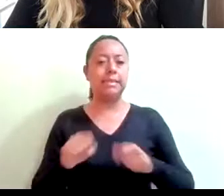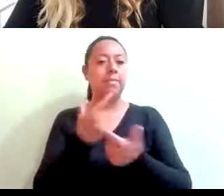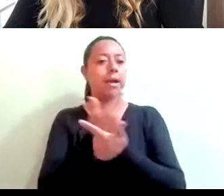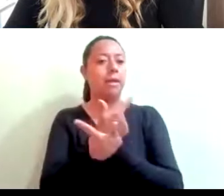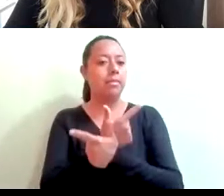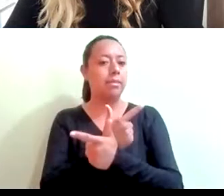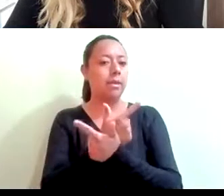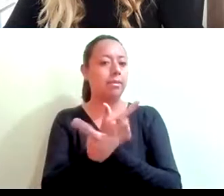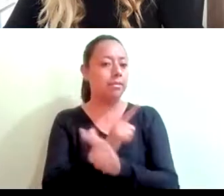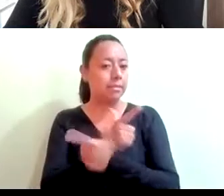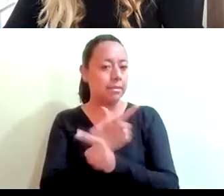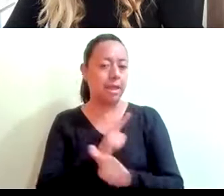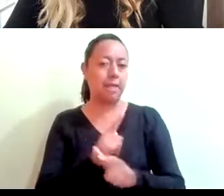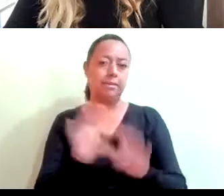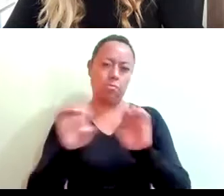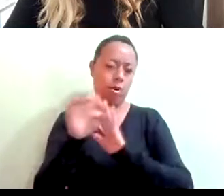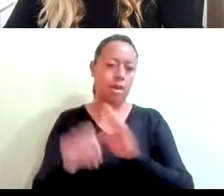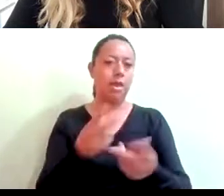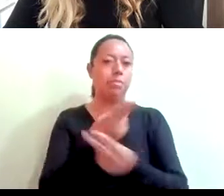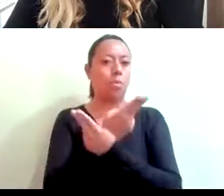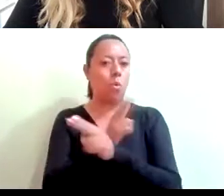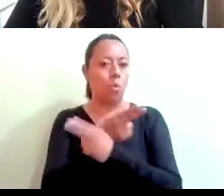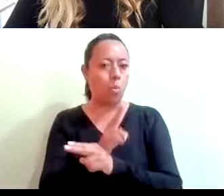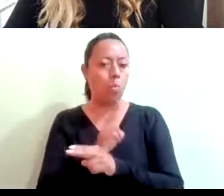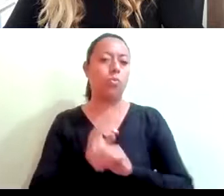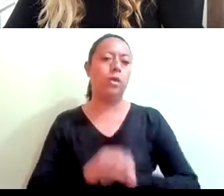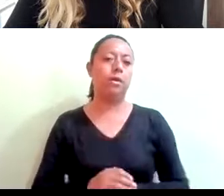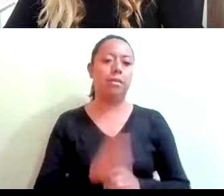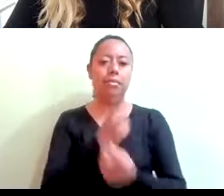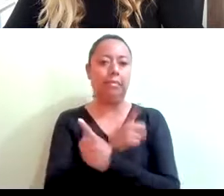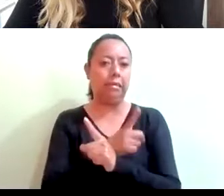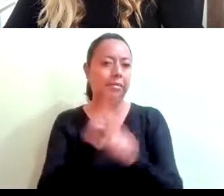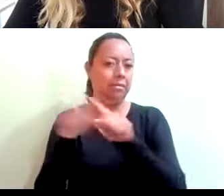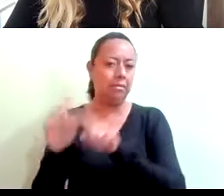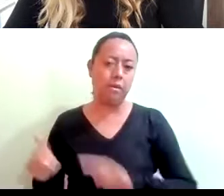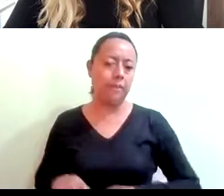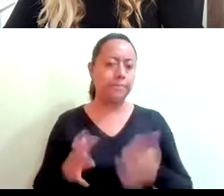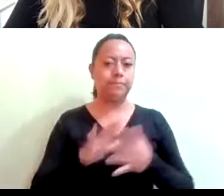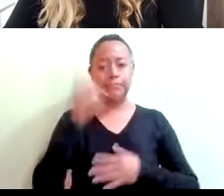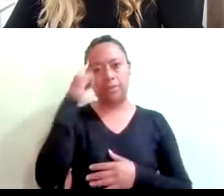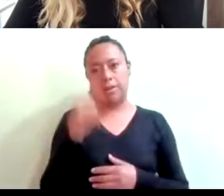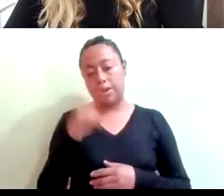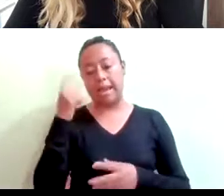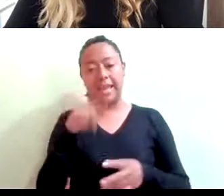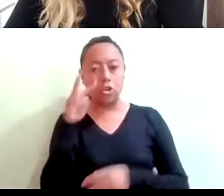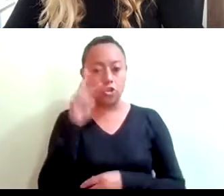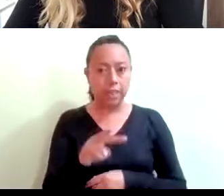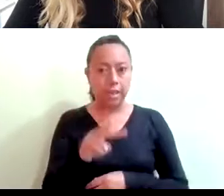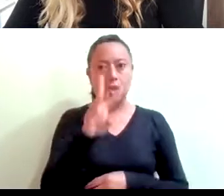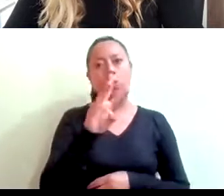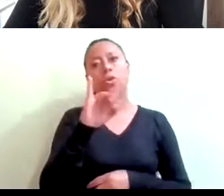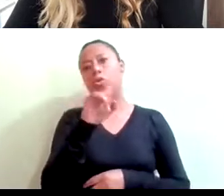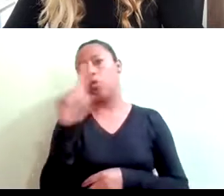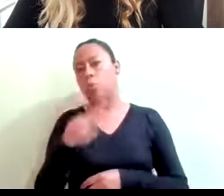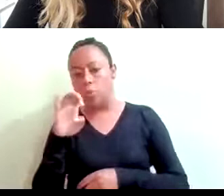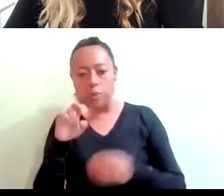etcétera, utilizan el Waze, el Google Maps, etcétera, para ir viendo la ruta que tiene que seguir el conductor,